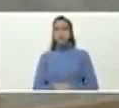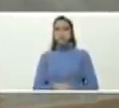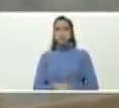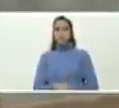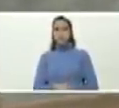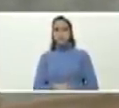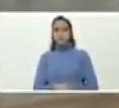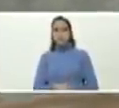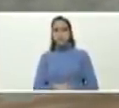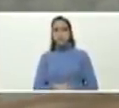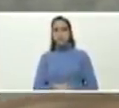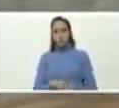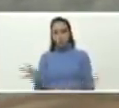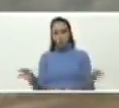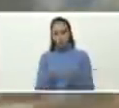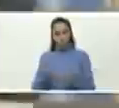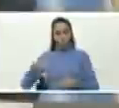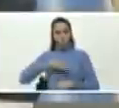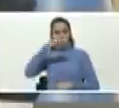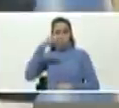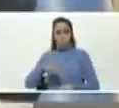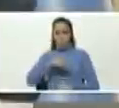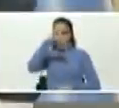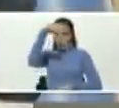Aquí se resume el espíritu nacional.